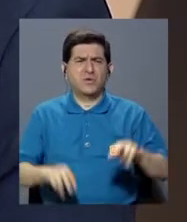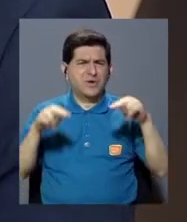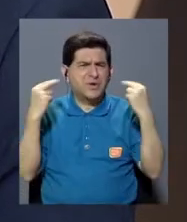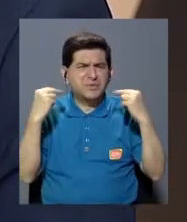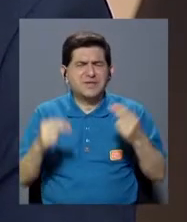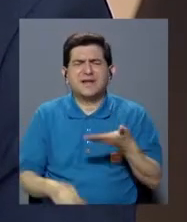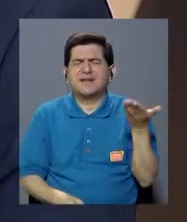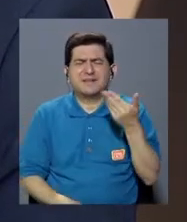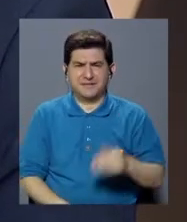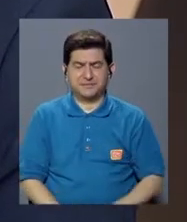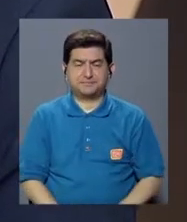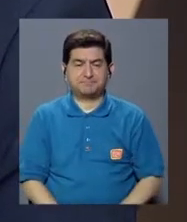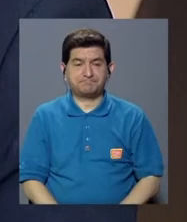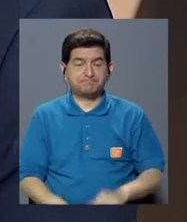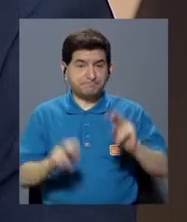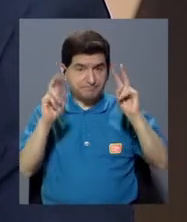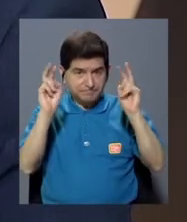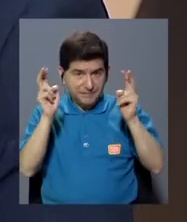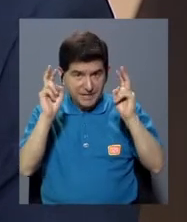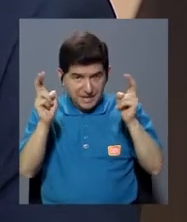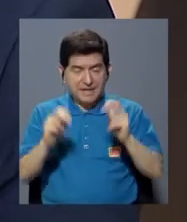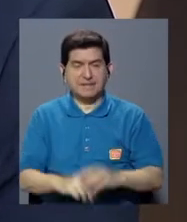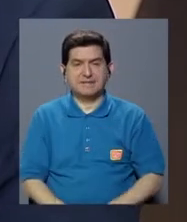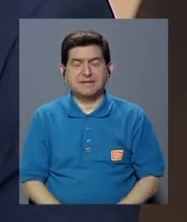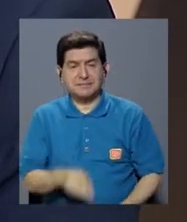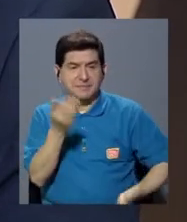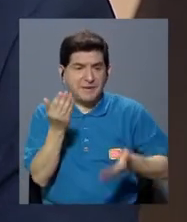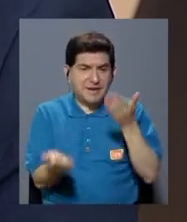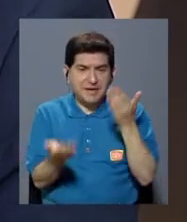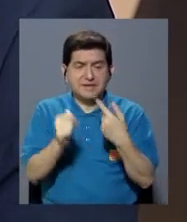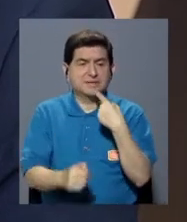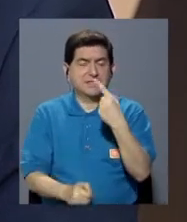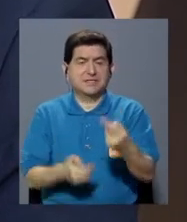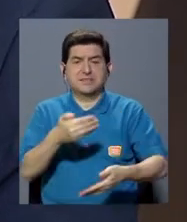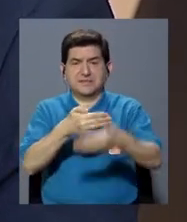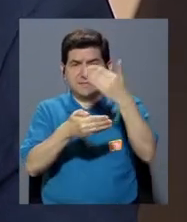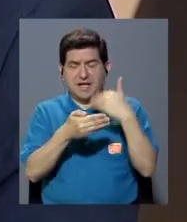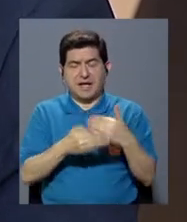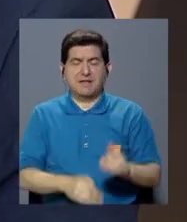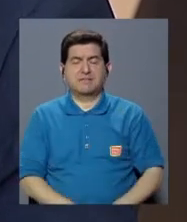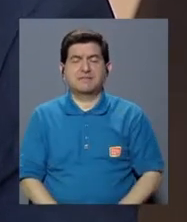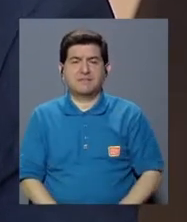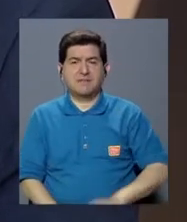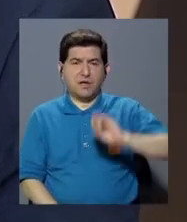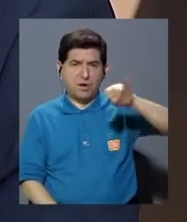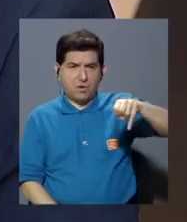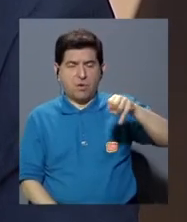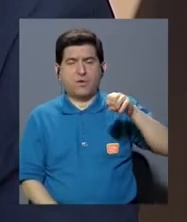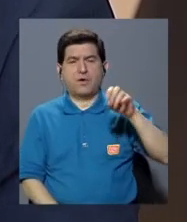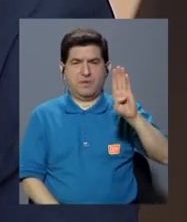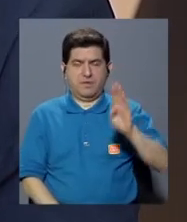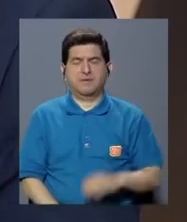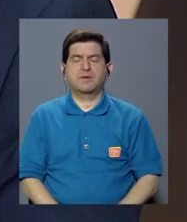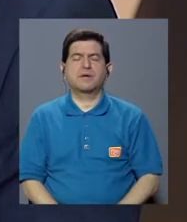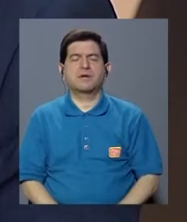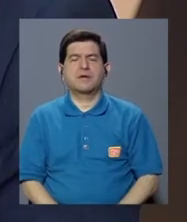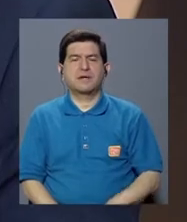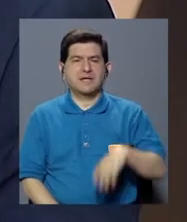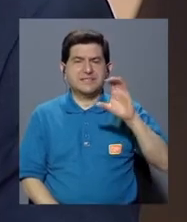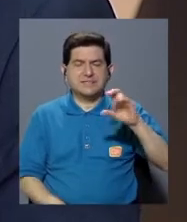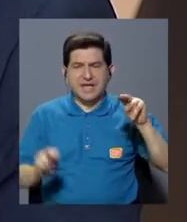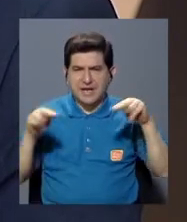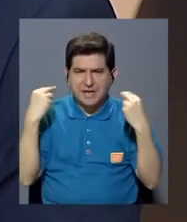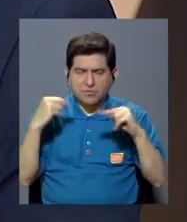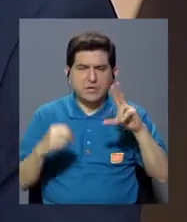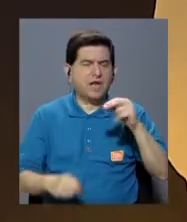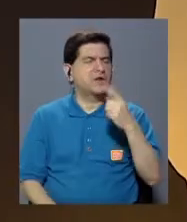Carbono neutral en materia, bueno, Jorge lo indicaba en ese sentido, ¿verdad? Carbono neutral no es